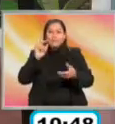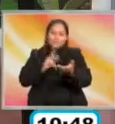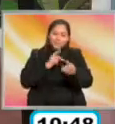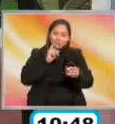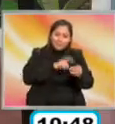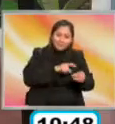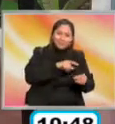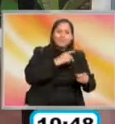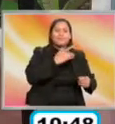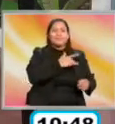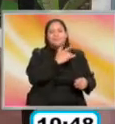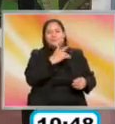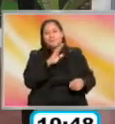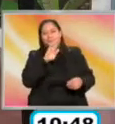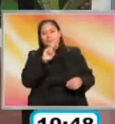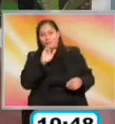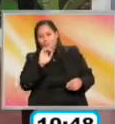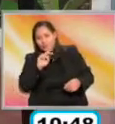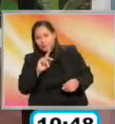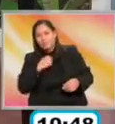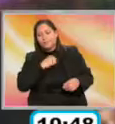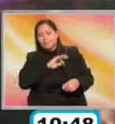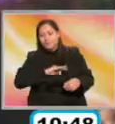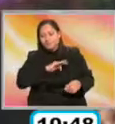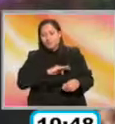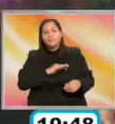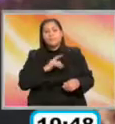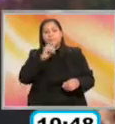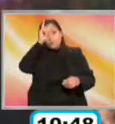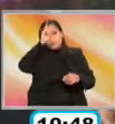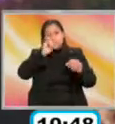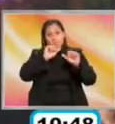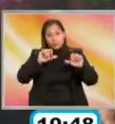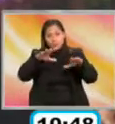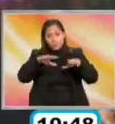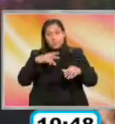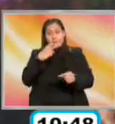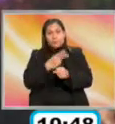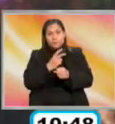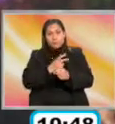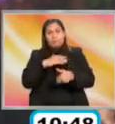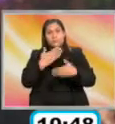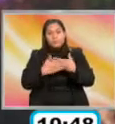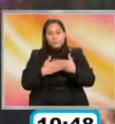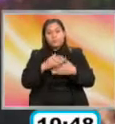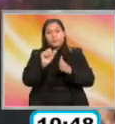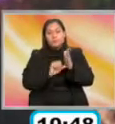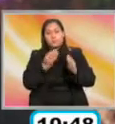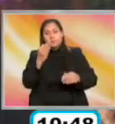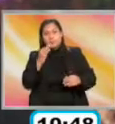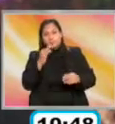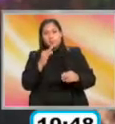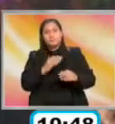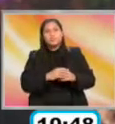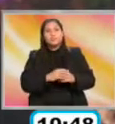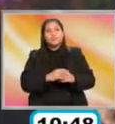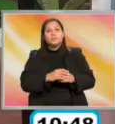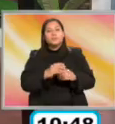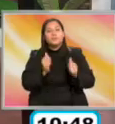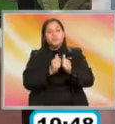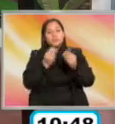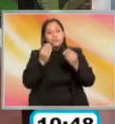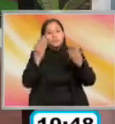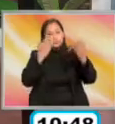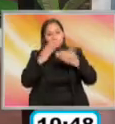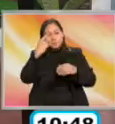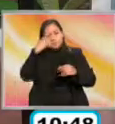de la balada pop, que yo estoy feliz y encantado. Ya tuviste el Lunario, viene el segundo en este mes de febrero, con grandes éxitos para